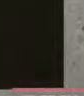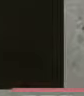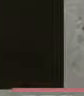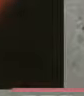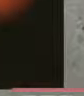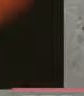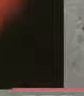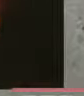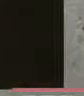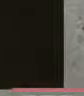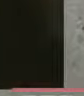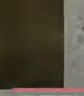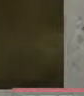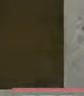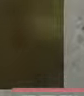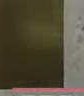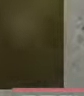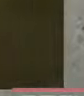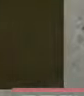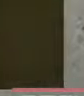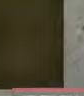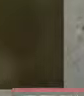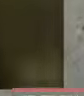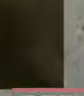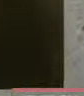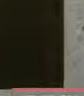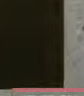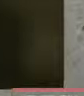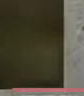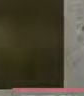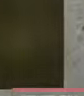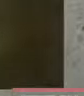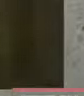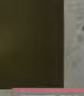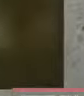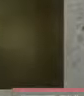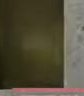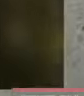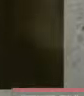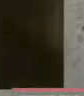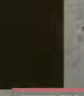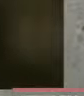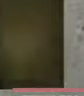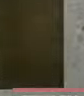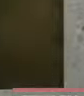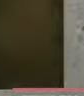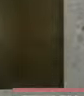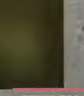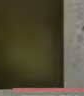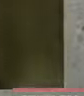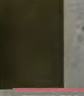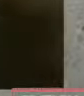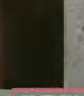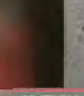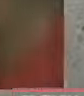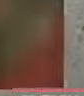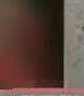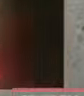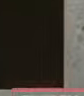entonces en reunión en familia porque no hay diferencia entre colombia y venezuela